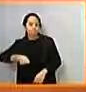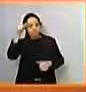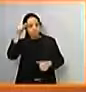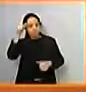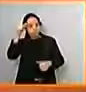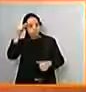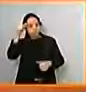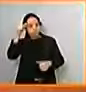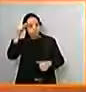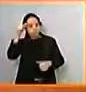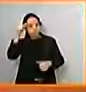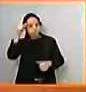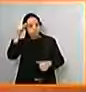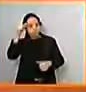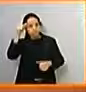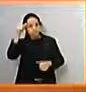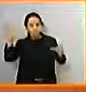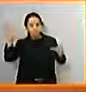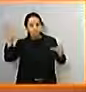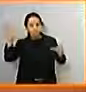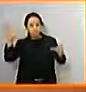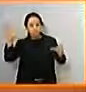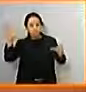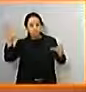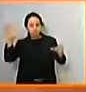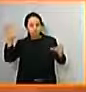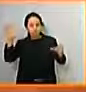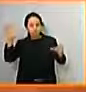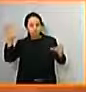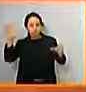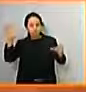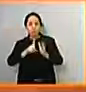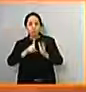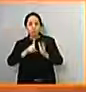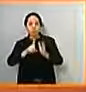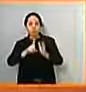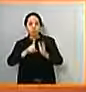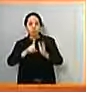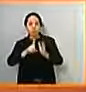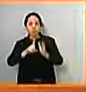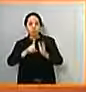hoy a las 9 de la noche tendremos el sorteo de los minutos de la felicidad.